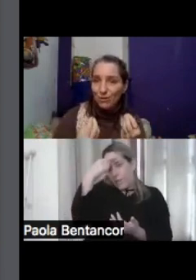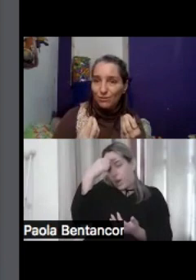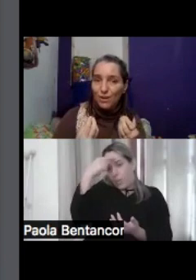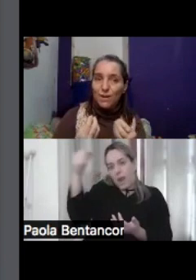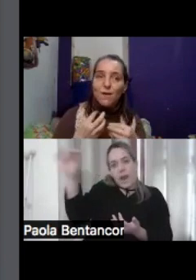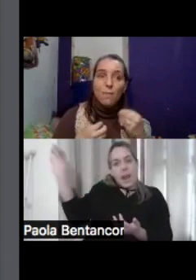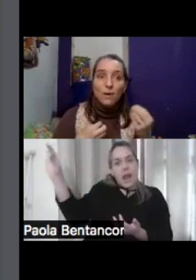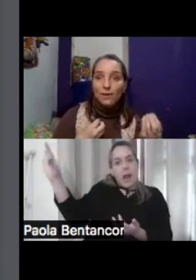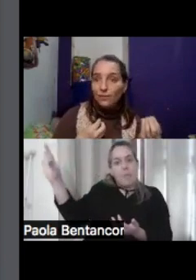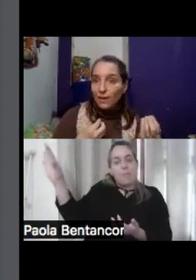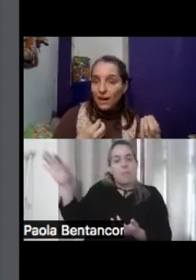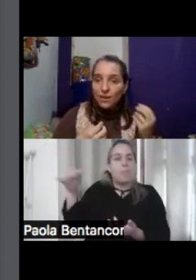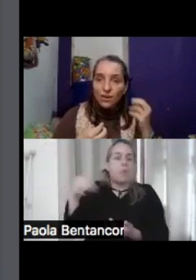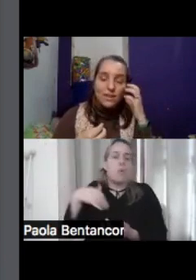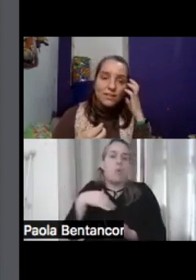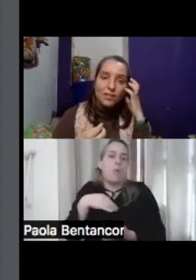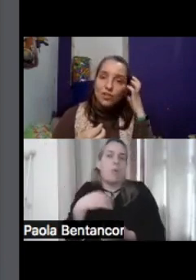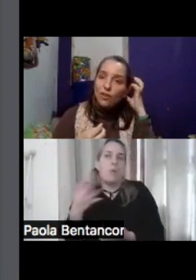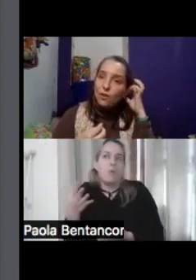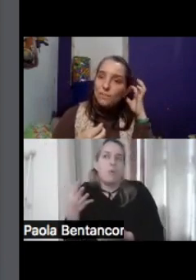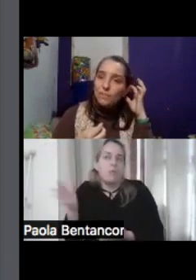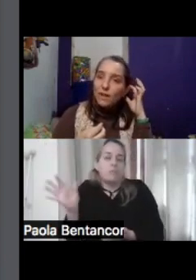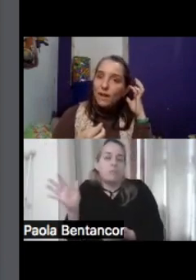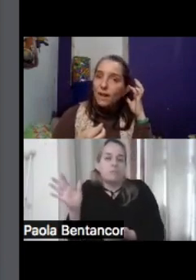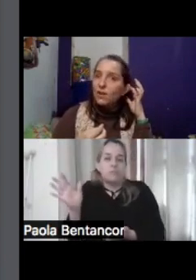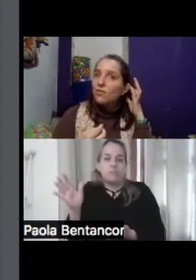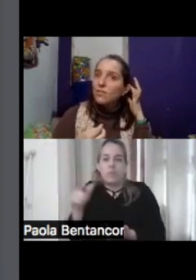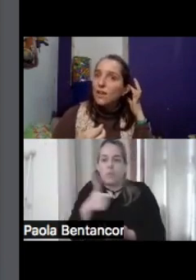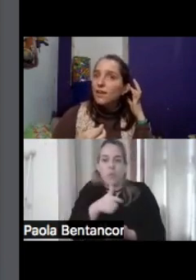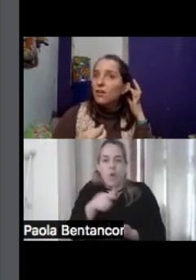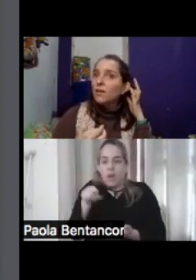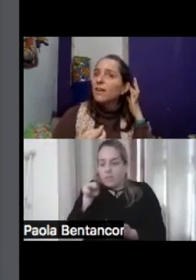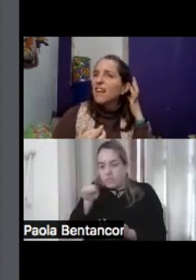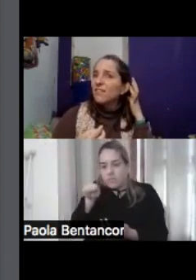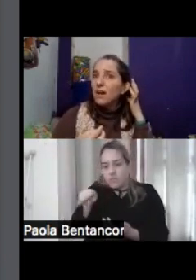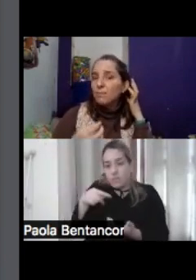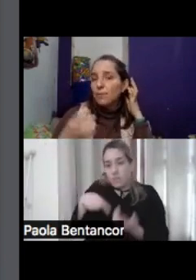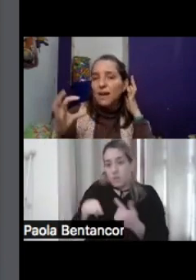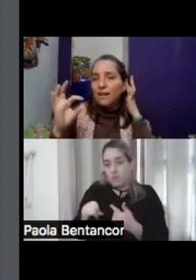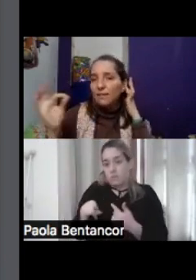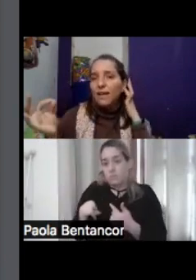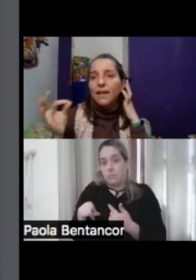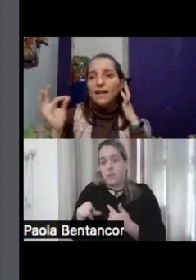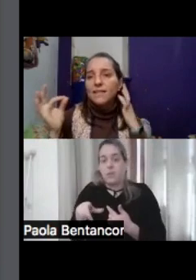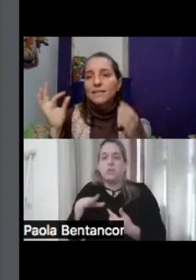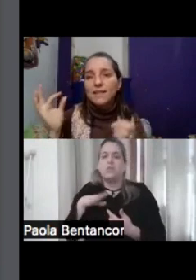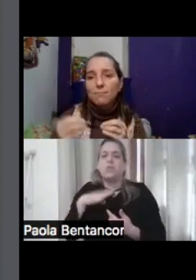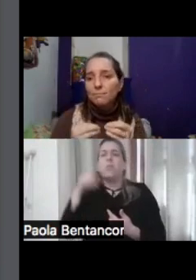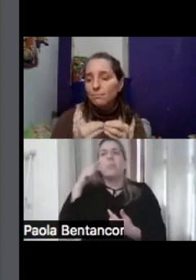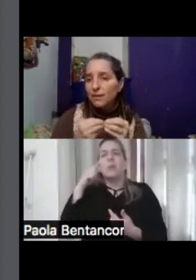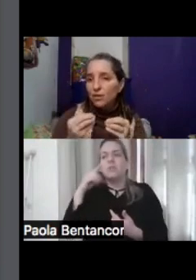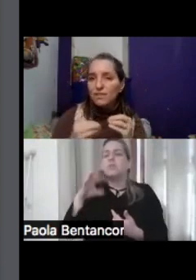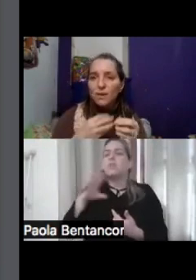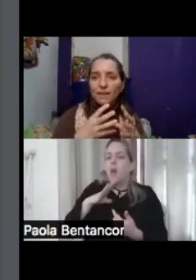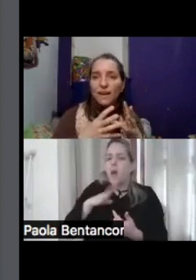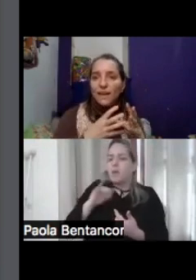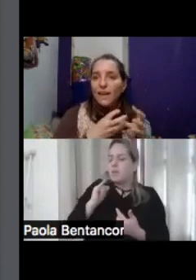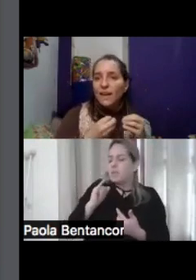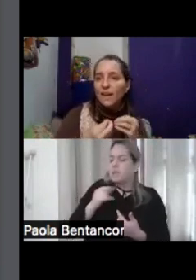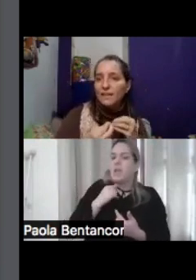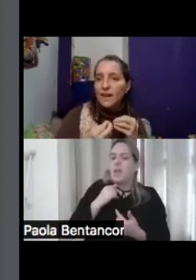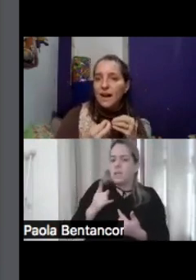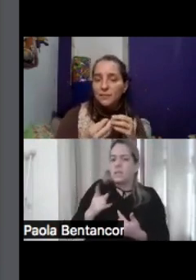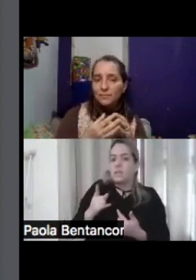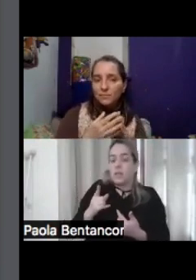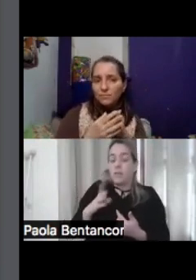a cumplir ninguna función. O por el contrario, si yo considero que va a estar bien por la cantidad de leche que esa persona